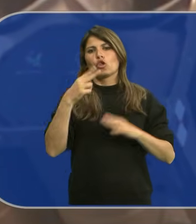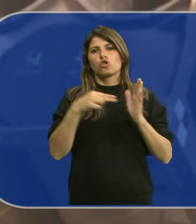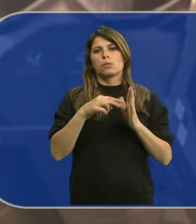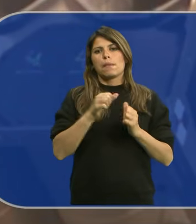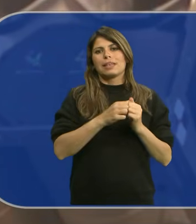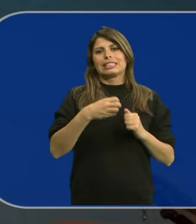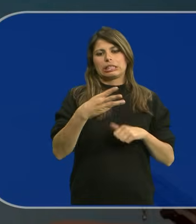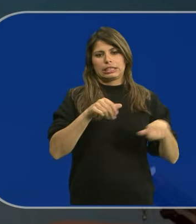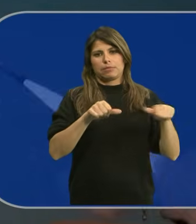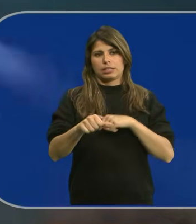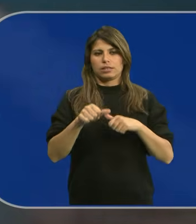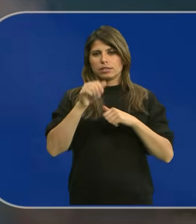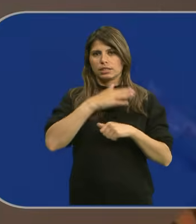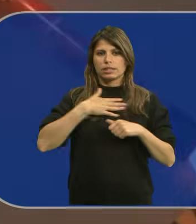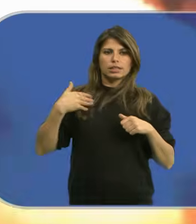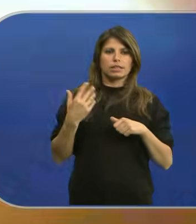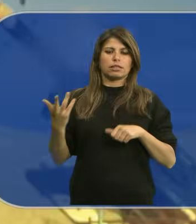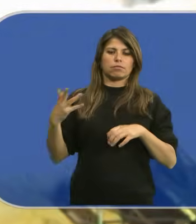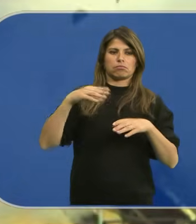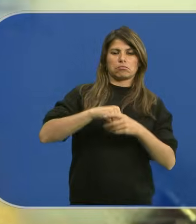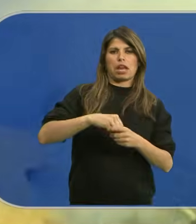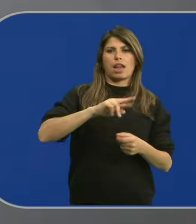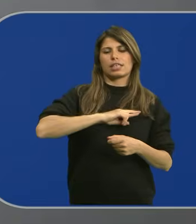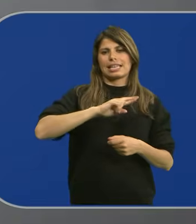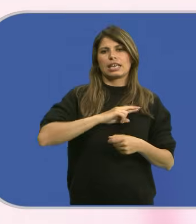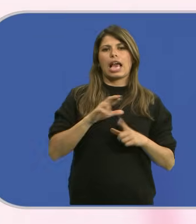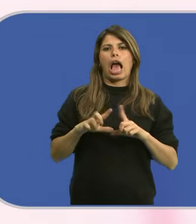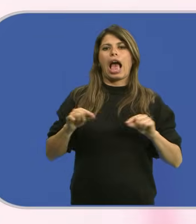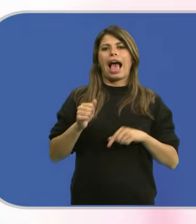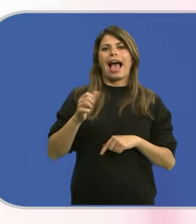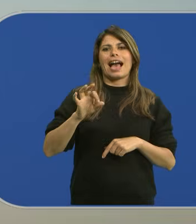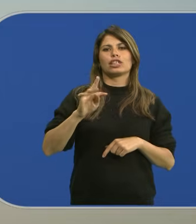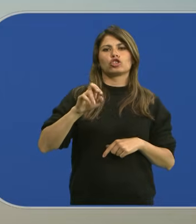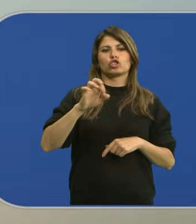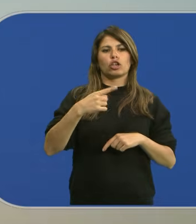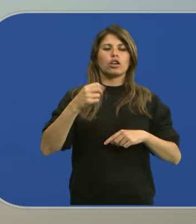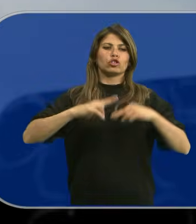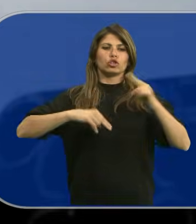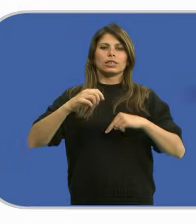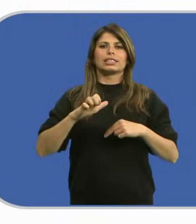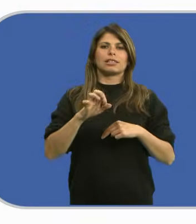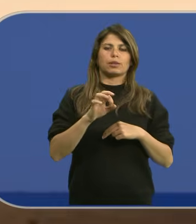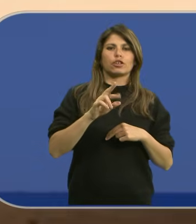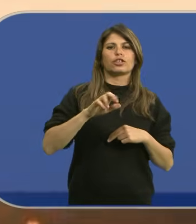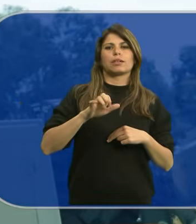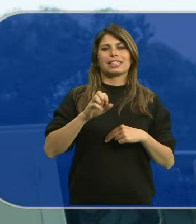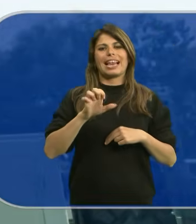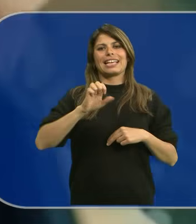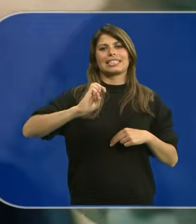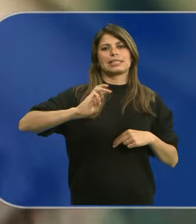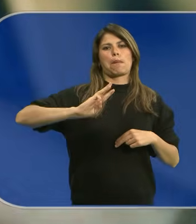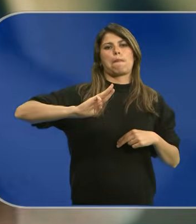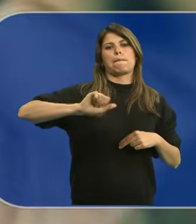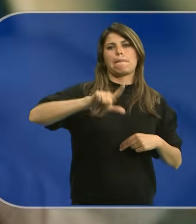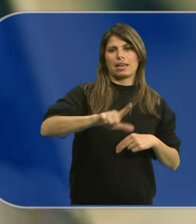2023 se proyecta equipar al regimiento de artillería de Astorga. Lo iban a construir Escribano con Rheinmetall Expal, pero el año